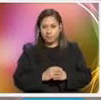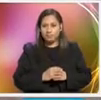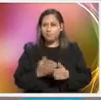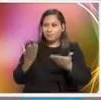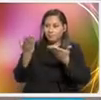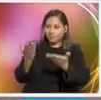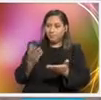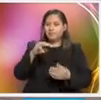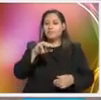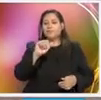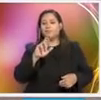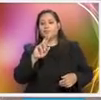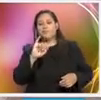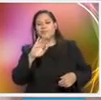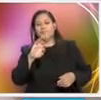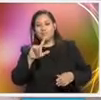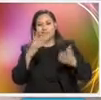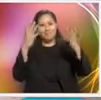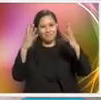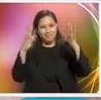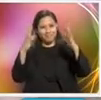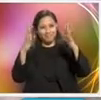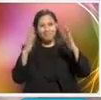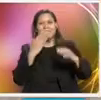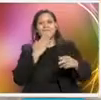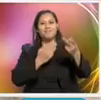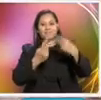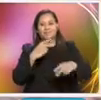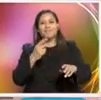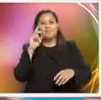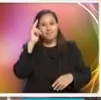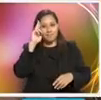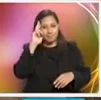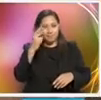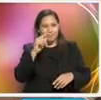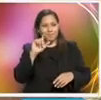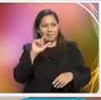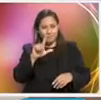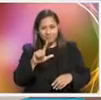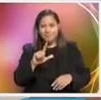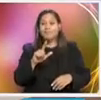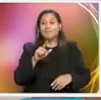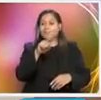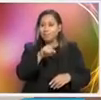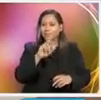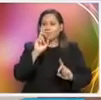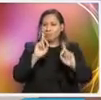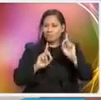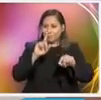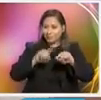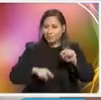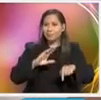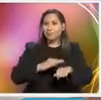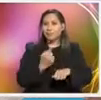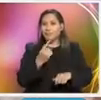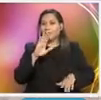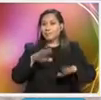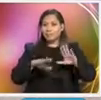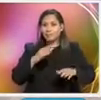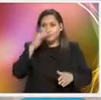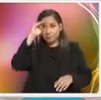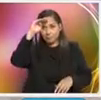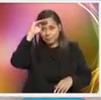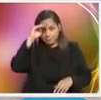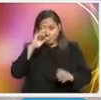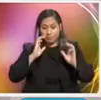Está con nosotros Maribel, bienvenida. Hola, ¿qué tal? Híjole, pues tú nos vas a sacar de dudas, porque a veces creemos que estos